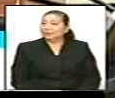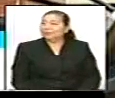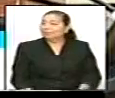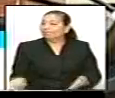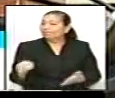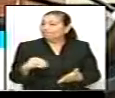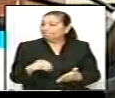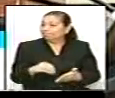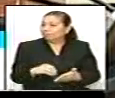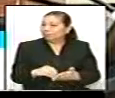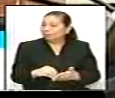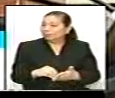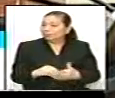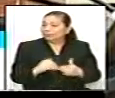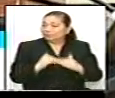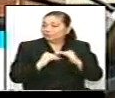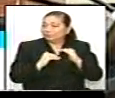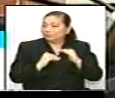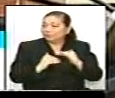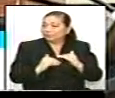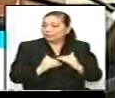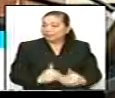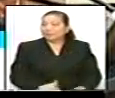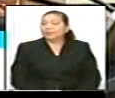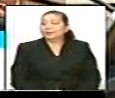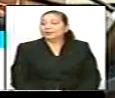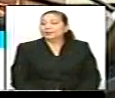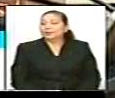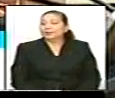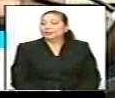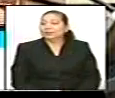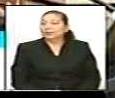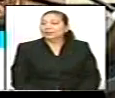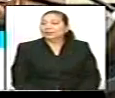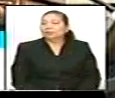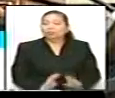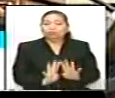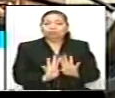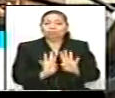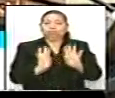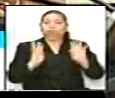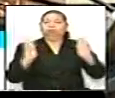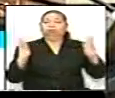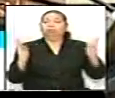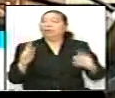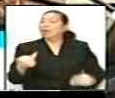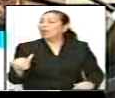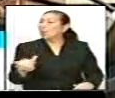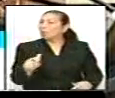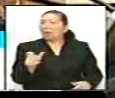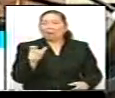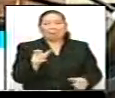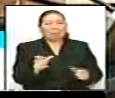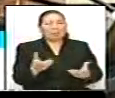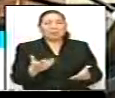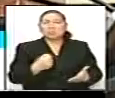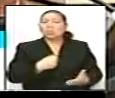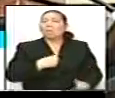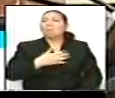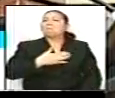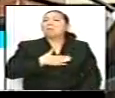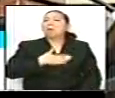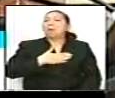puesto, se ha delimitado con hitos, se ha delimitado con cercos, e igualito, la gente dice que es su